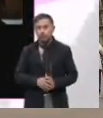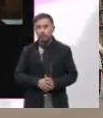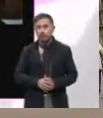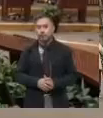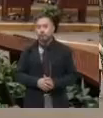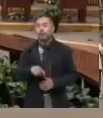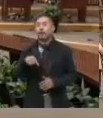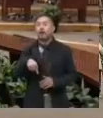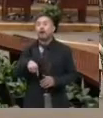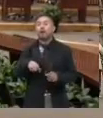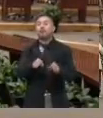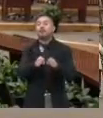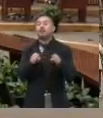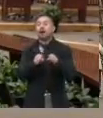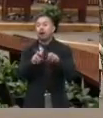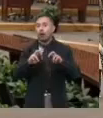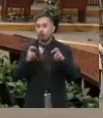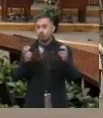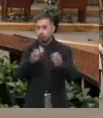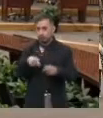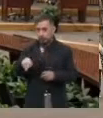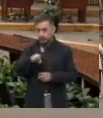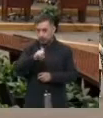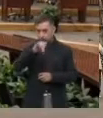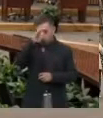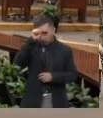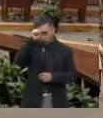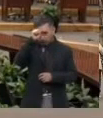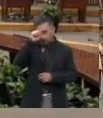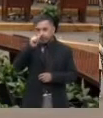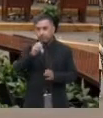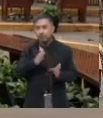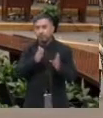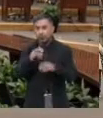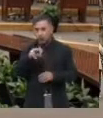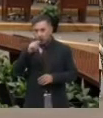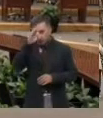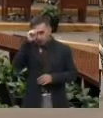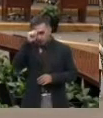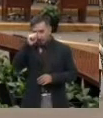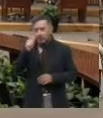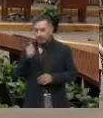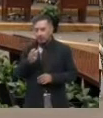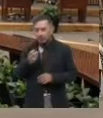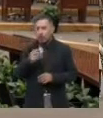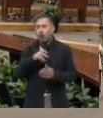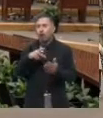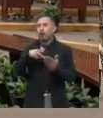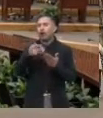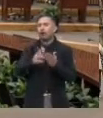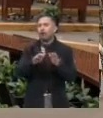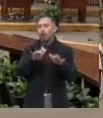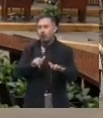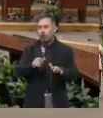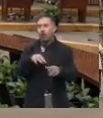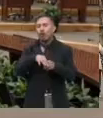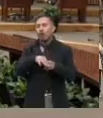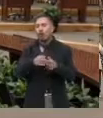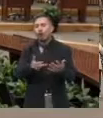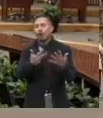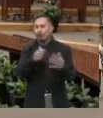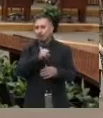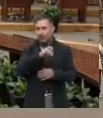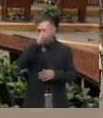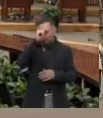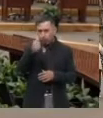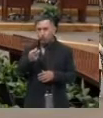En la sala, quienes estén a favor, en contra, procede como viene el proyecto por 8 votos a favor, 3 votos en